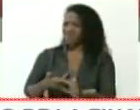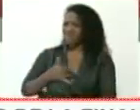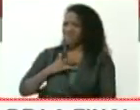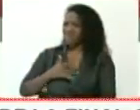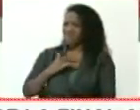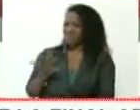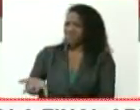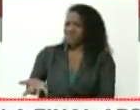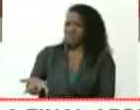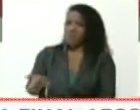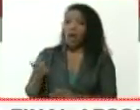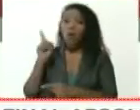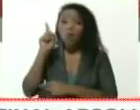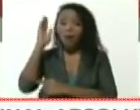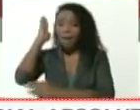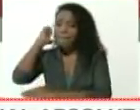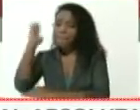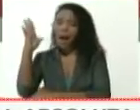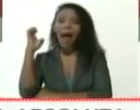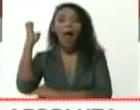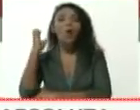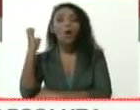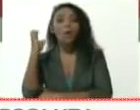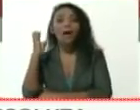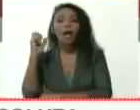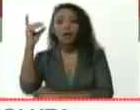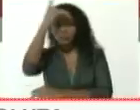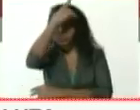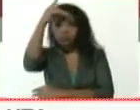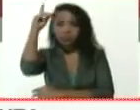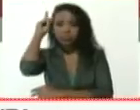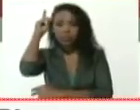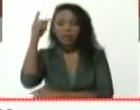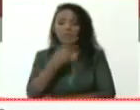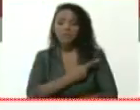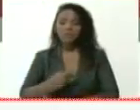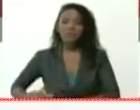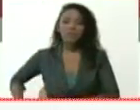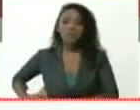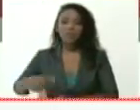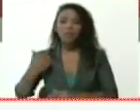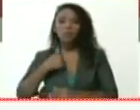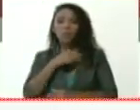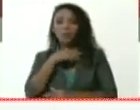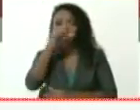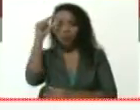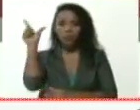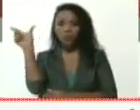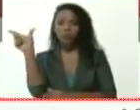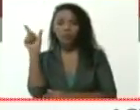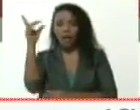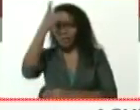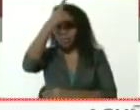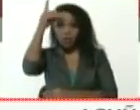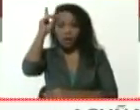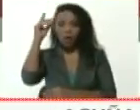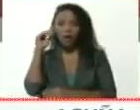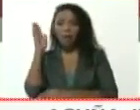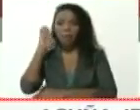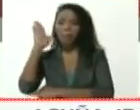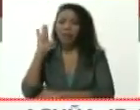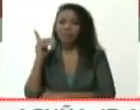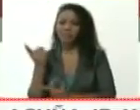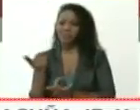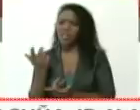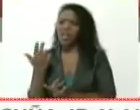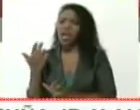me llamó mucho la atención, al señor Diosdado Cabello, del vicepresidente de nuestro partido, Partido Socialista Unido de Venezuela. Dice,